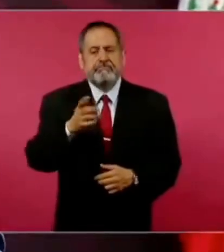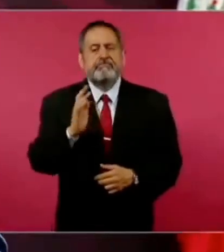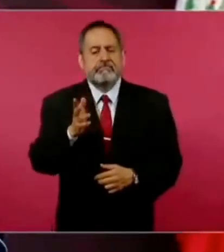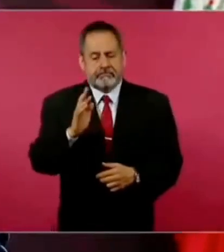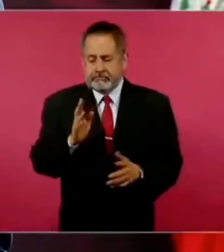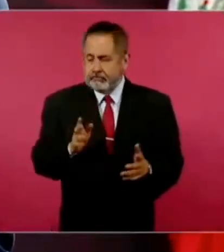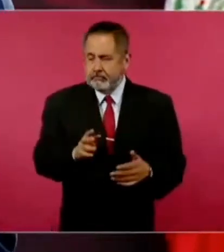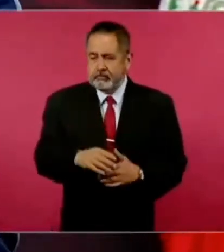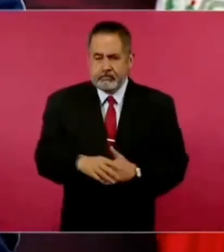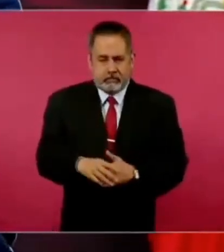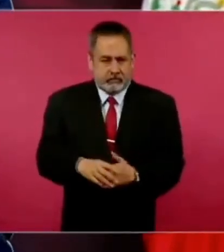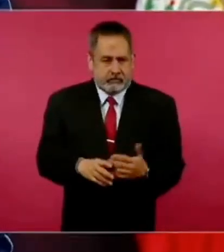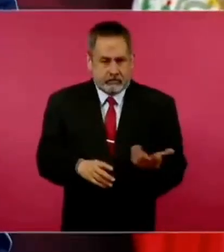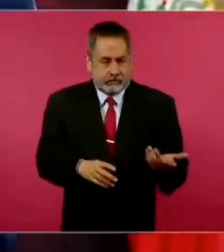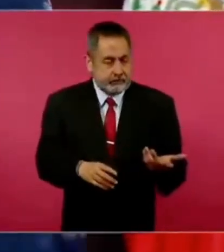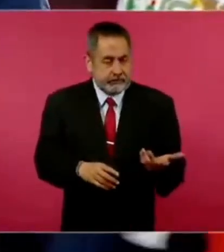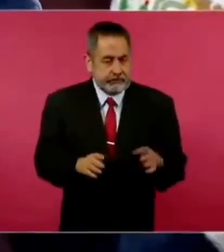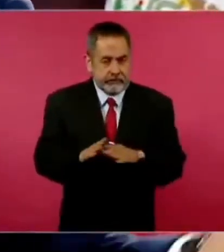tenemos